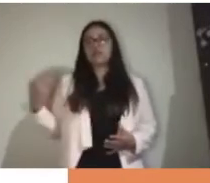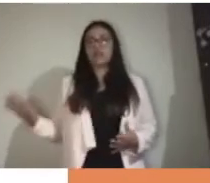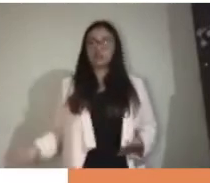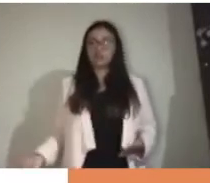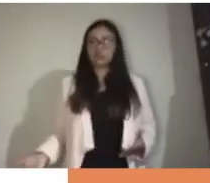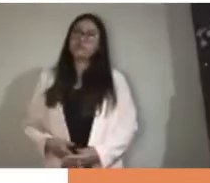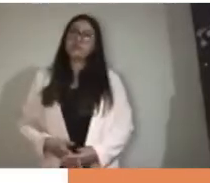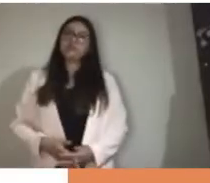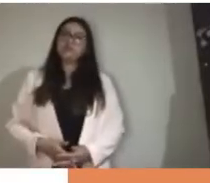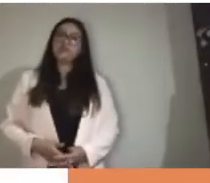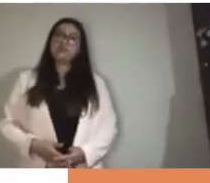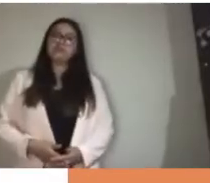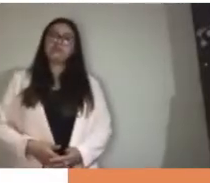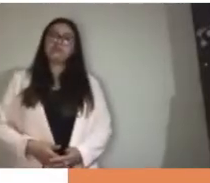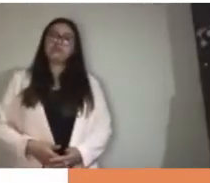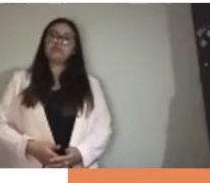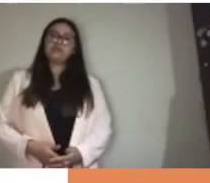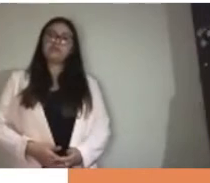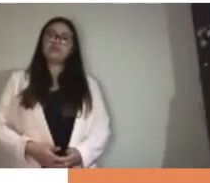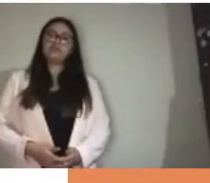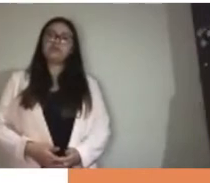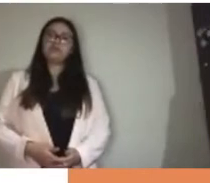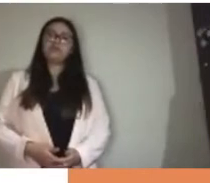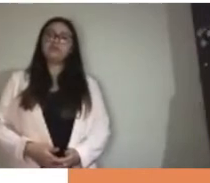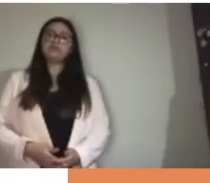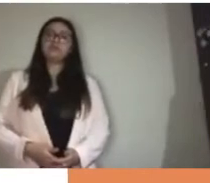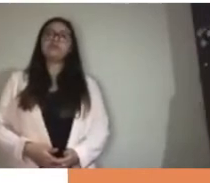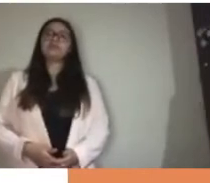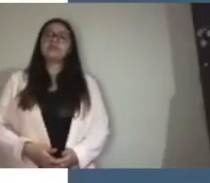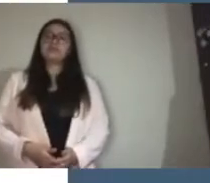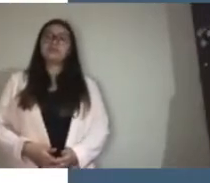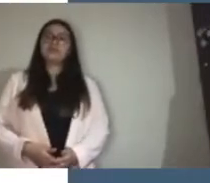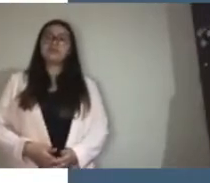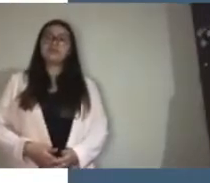del diagnóstico. Esto era todo lo que queríamos presentarles.